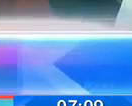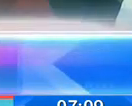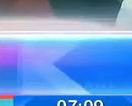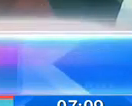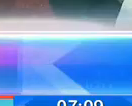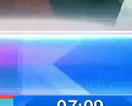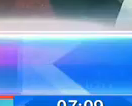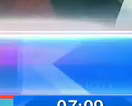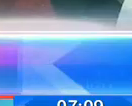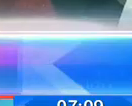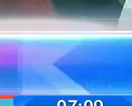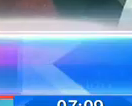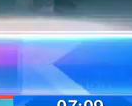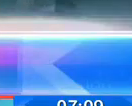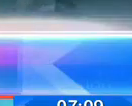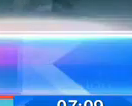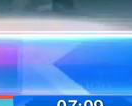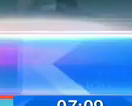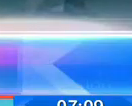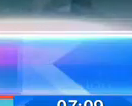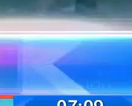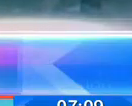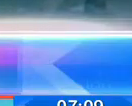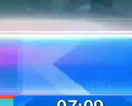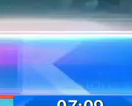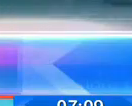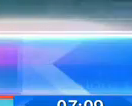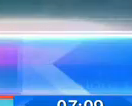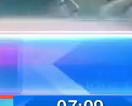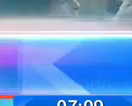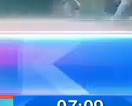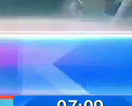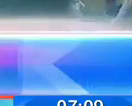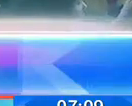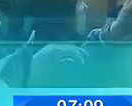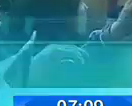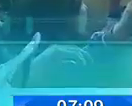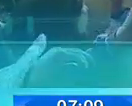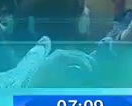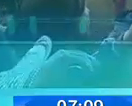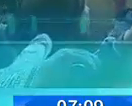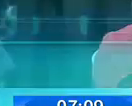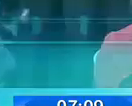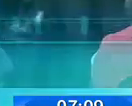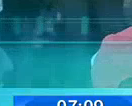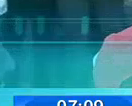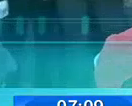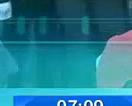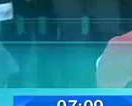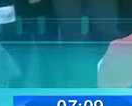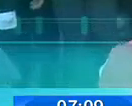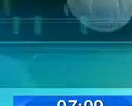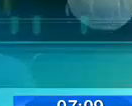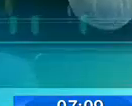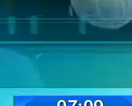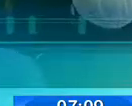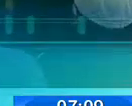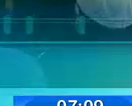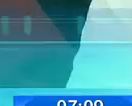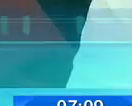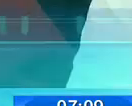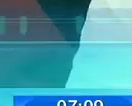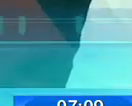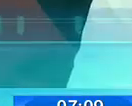Comisión Multipartidista de la Asamblea Nacional que investiga las protestas que ocurrieron en el mes de octubre. Ya regresamos con esta información y mucho más.